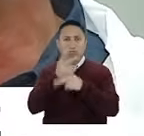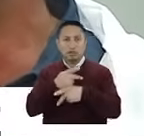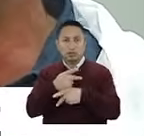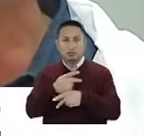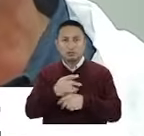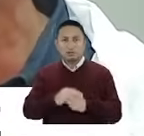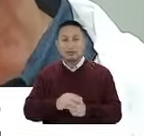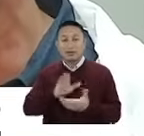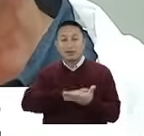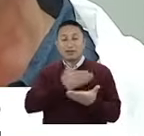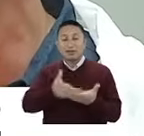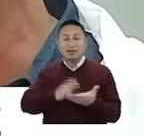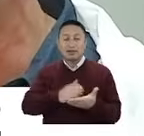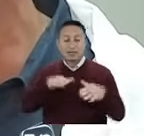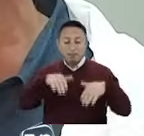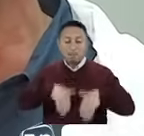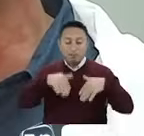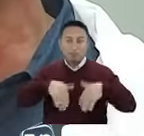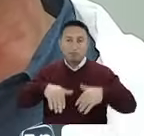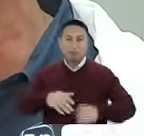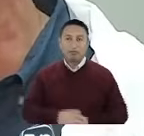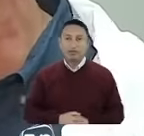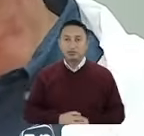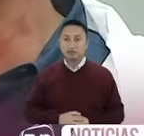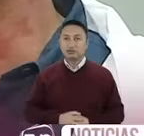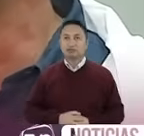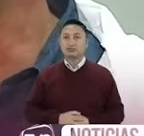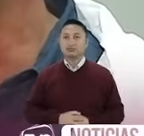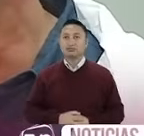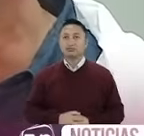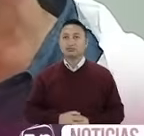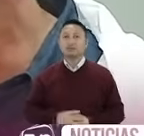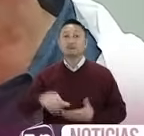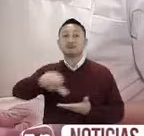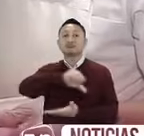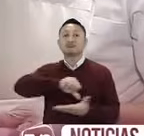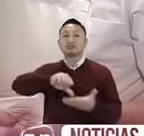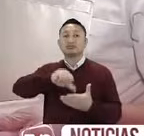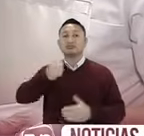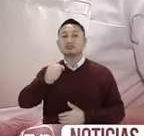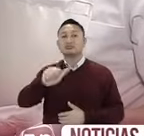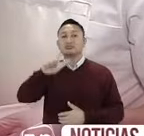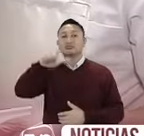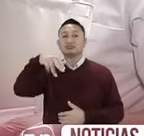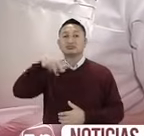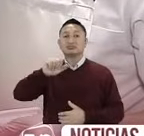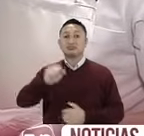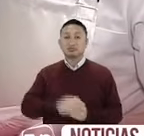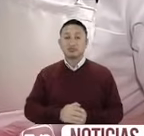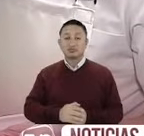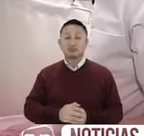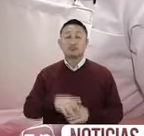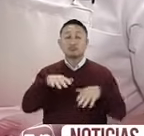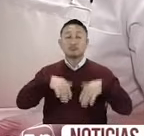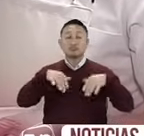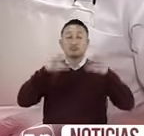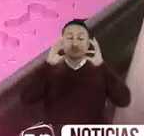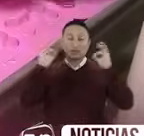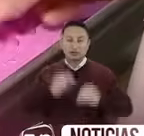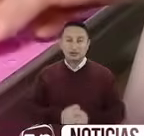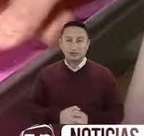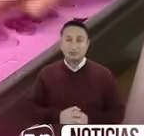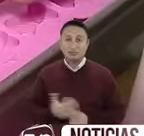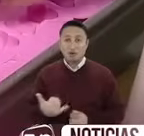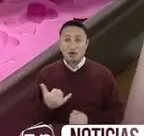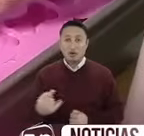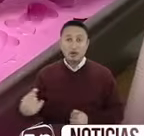para mascotas, para perros en este caso también, aceites de salmón, tanto para perros como para gatos, y claramente hoy en día de las